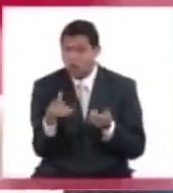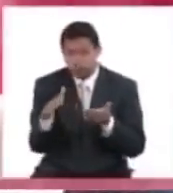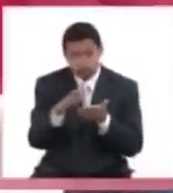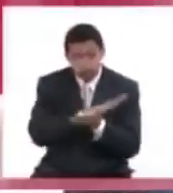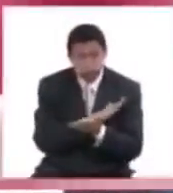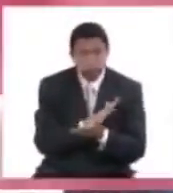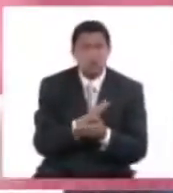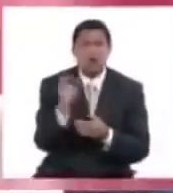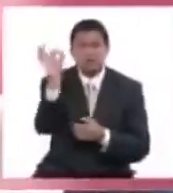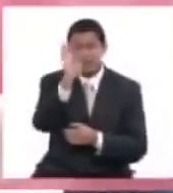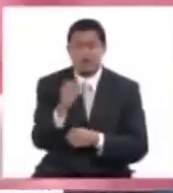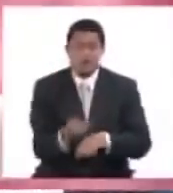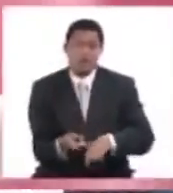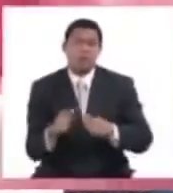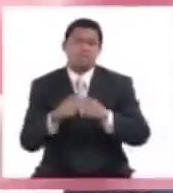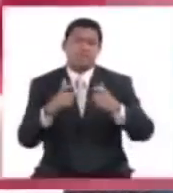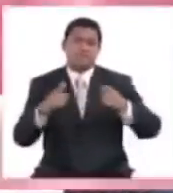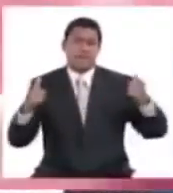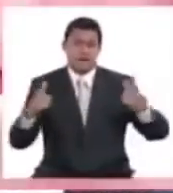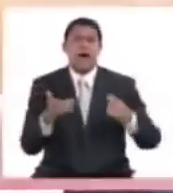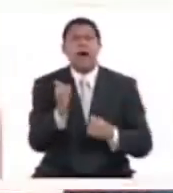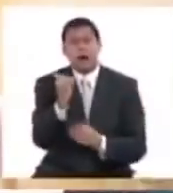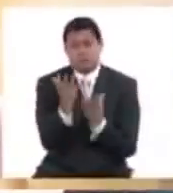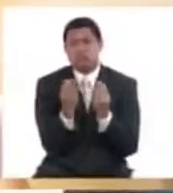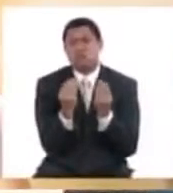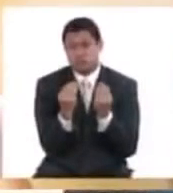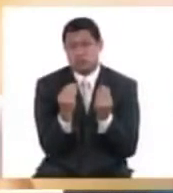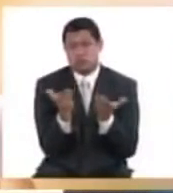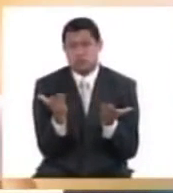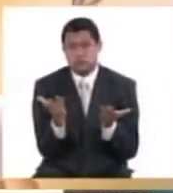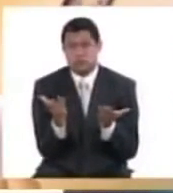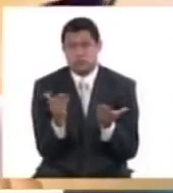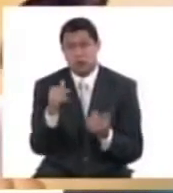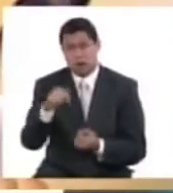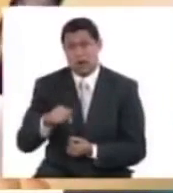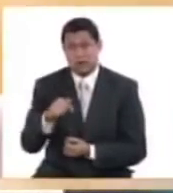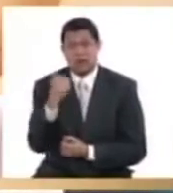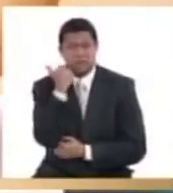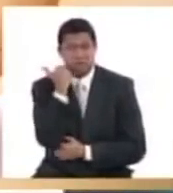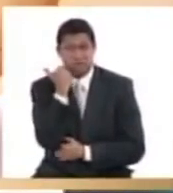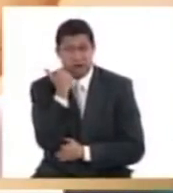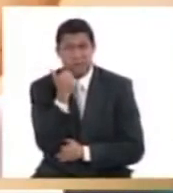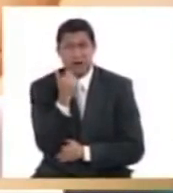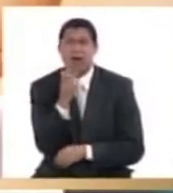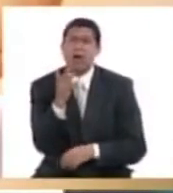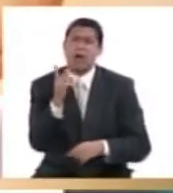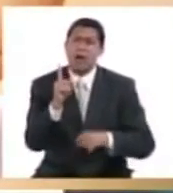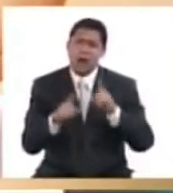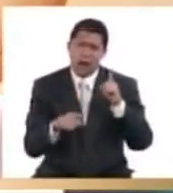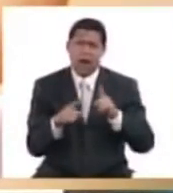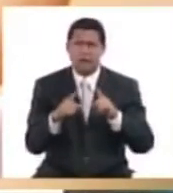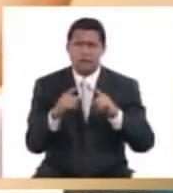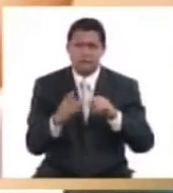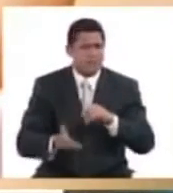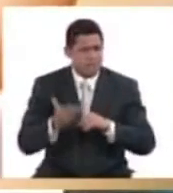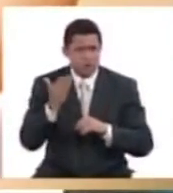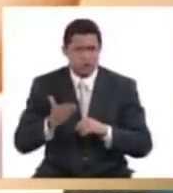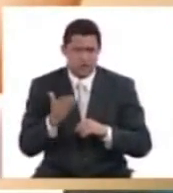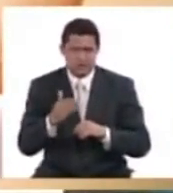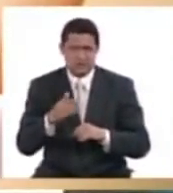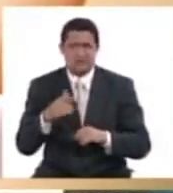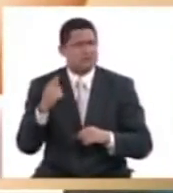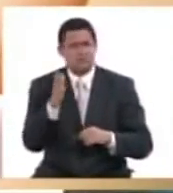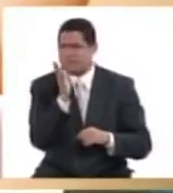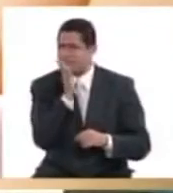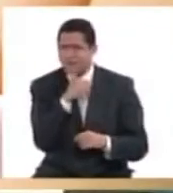vector, aumentan los casos. Hay muchos casos que no son, es decir, hay un número de subregistro importante. Nosotros no